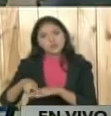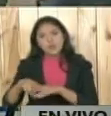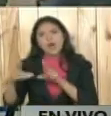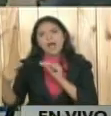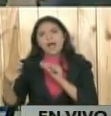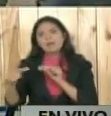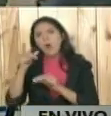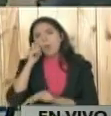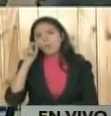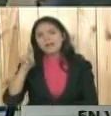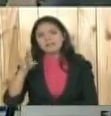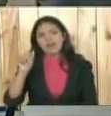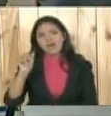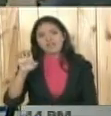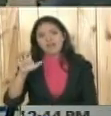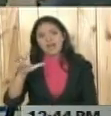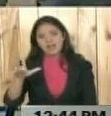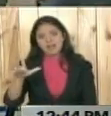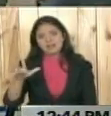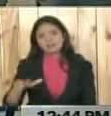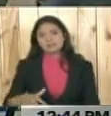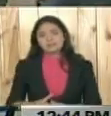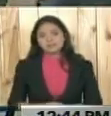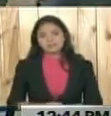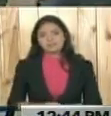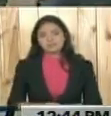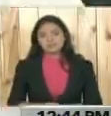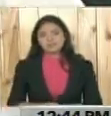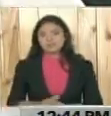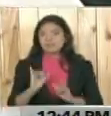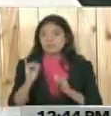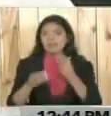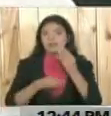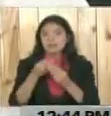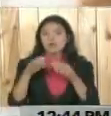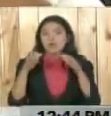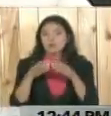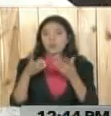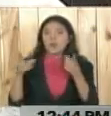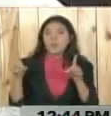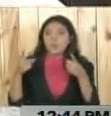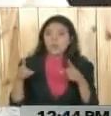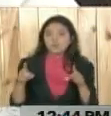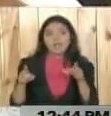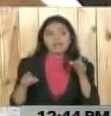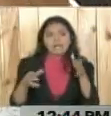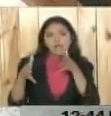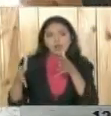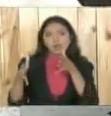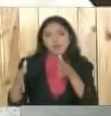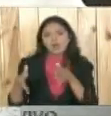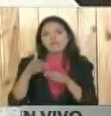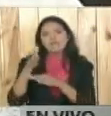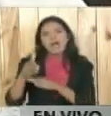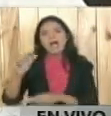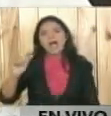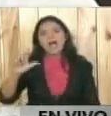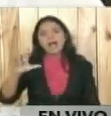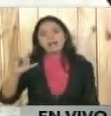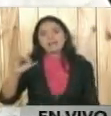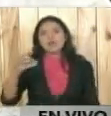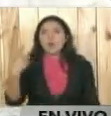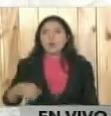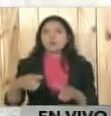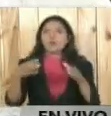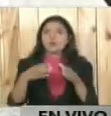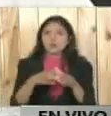amigo Rafael Cortijo, que estaba ya haciendo agrupaciones musicales, y este lo recomienda a su vez a Lito Piña, que tenía una orquesta llamada la